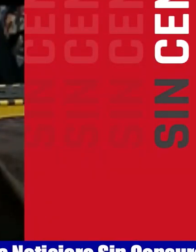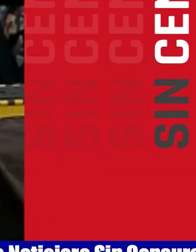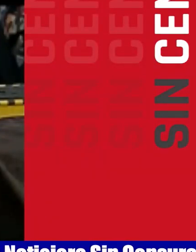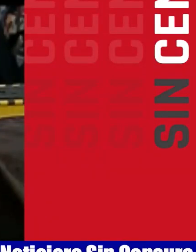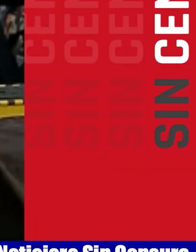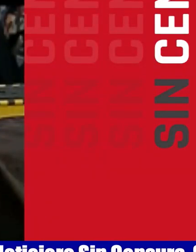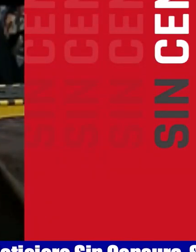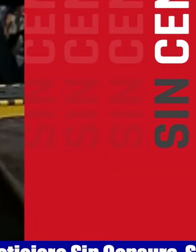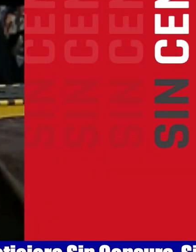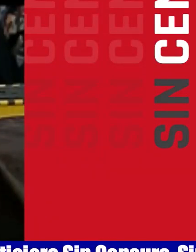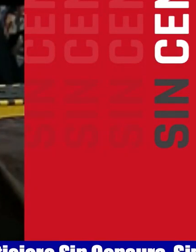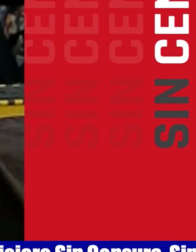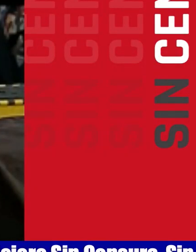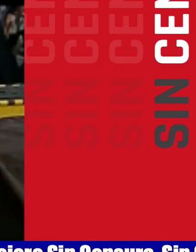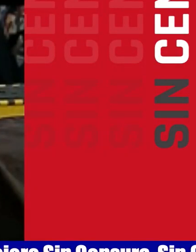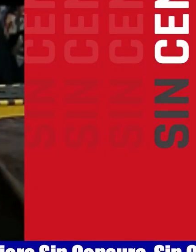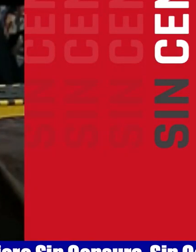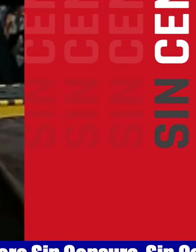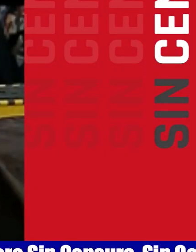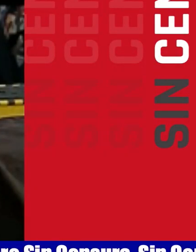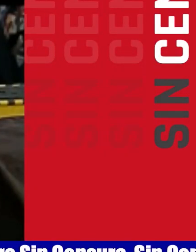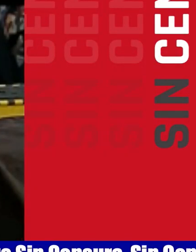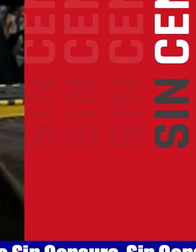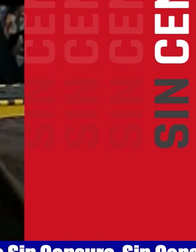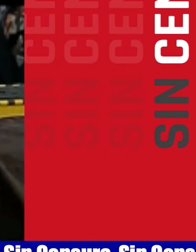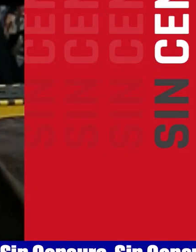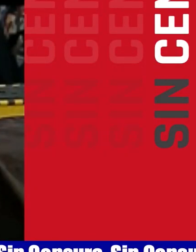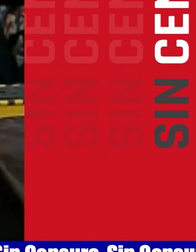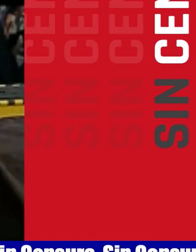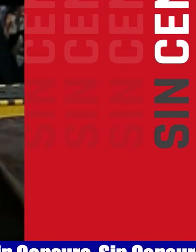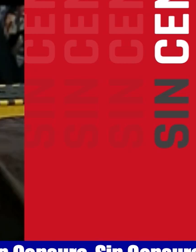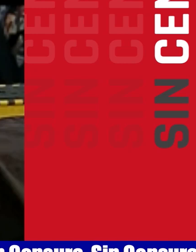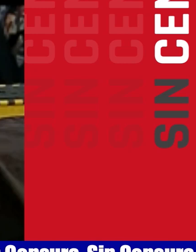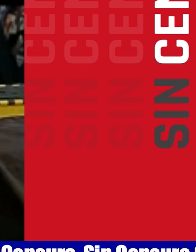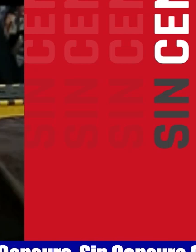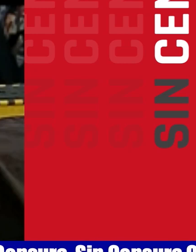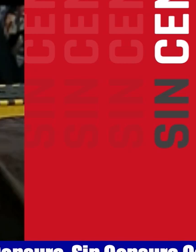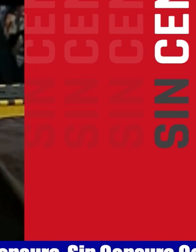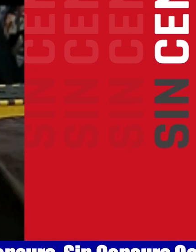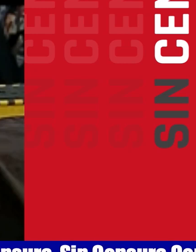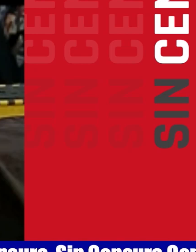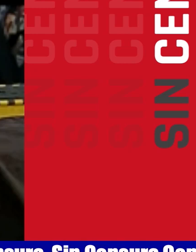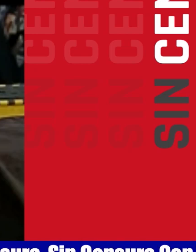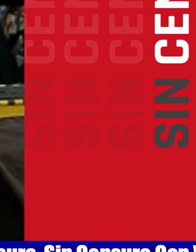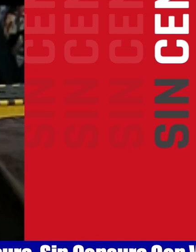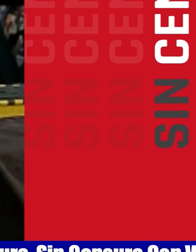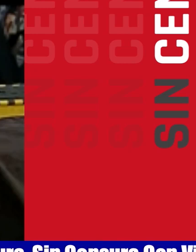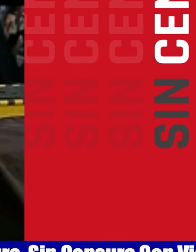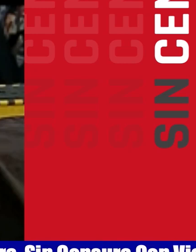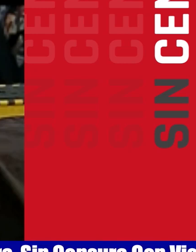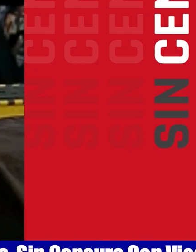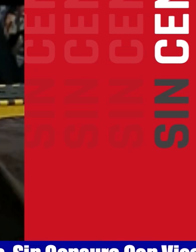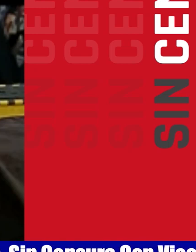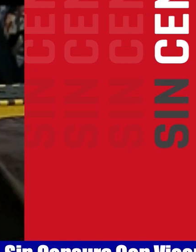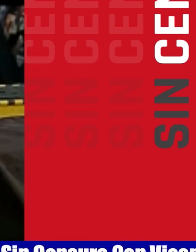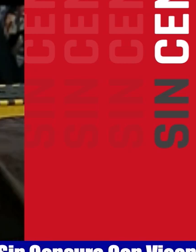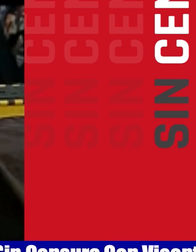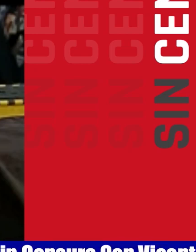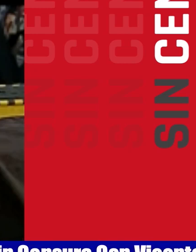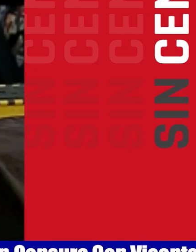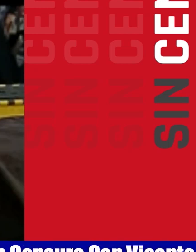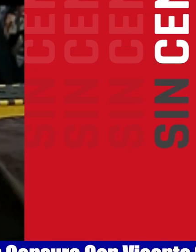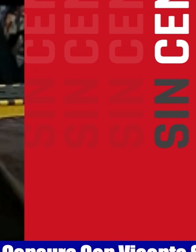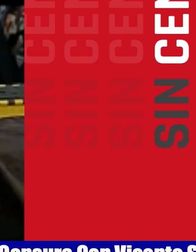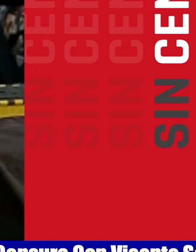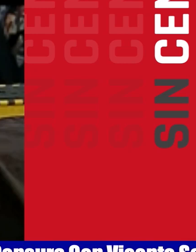Monreal sobre el 2022. ¿Sabes? Sacó uno de sus videos pedorros que tienen más comentarios que likes, que me